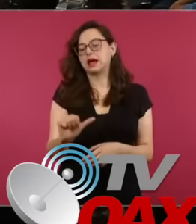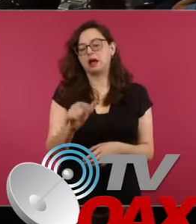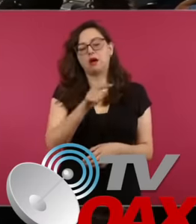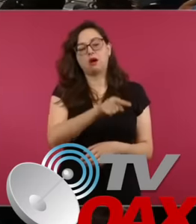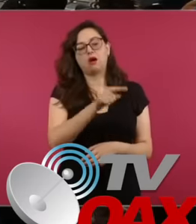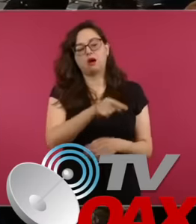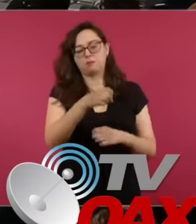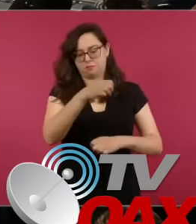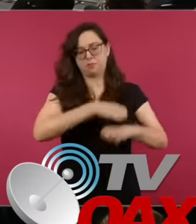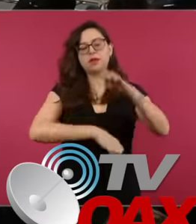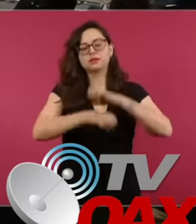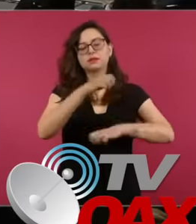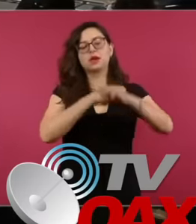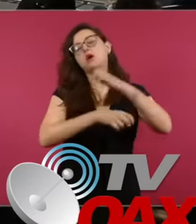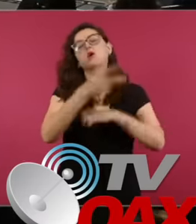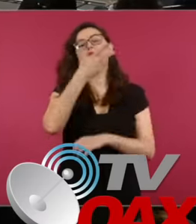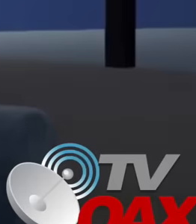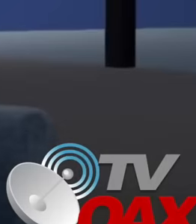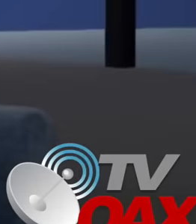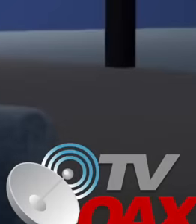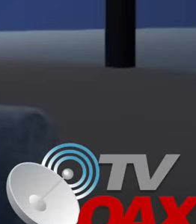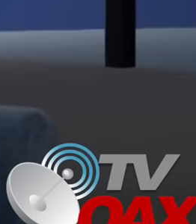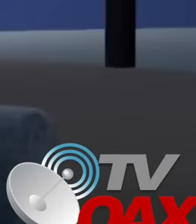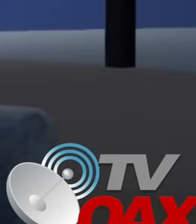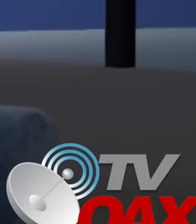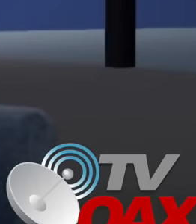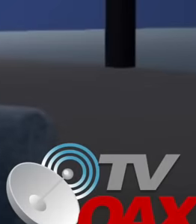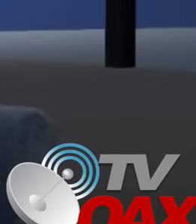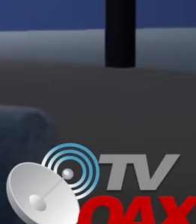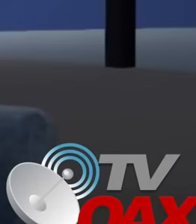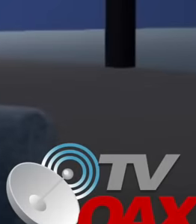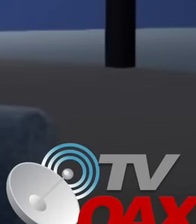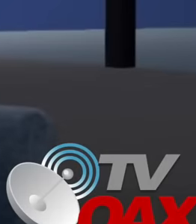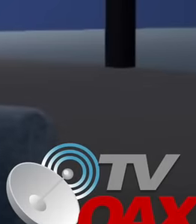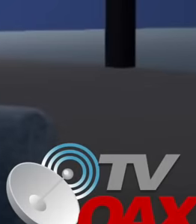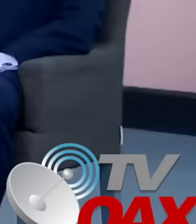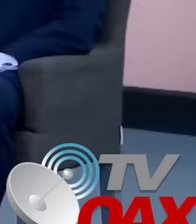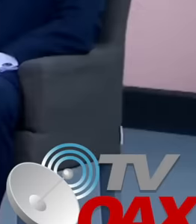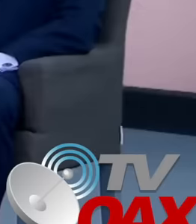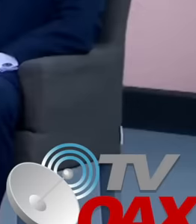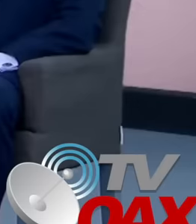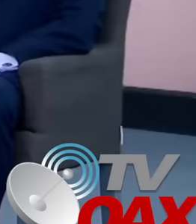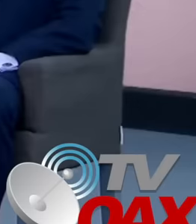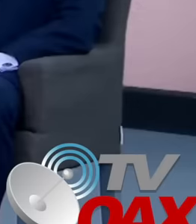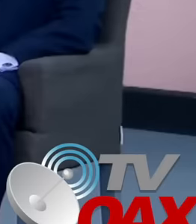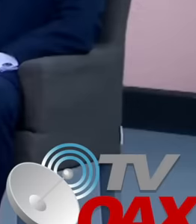porque a raíz de que tenemos diferencias